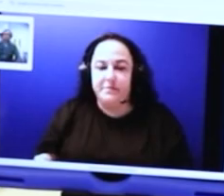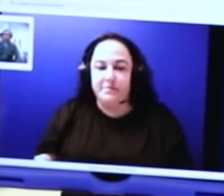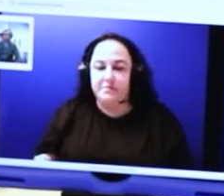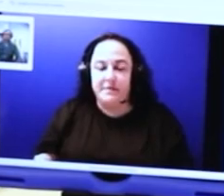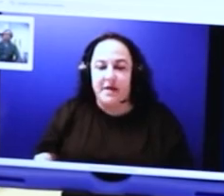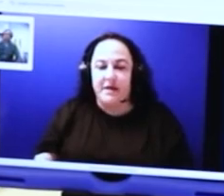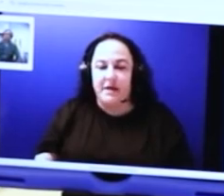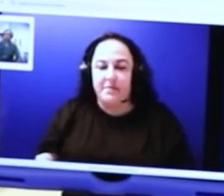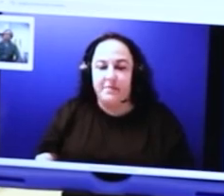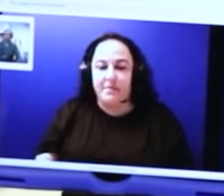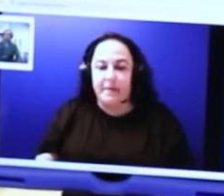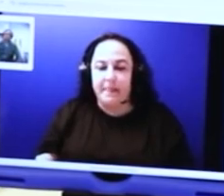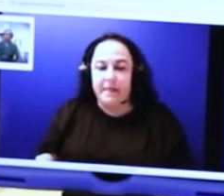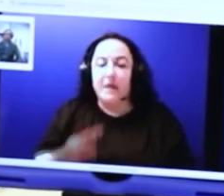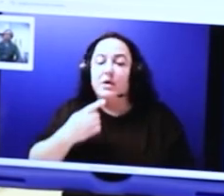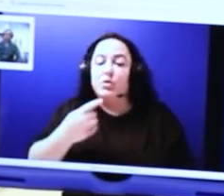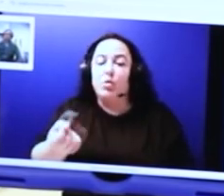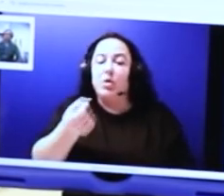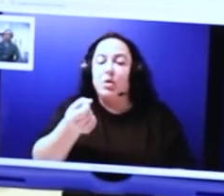Vale. ¿Y tomaste algo para el dolor?